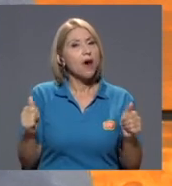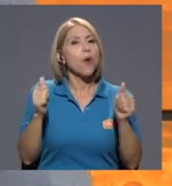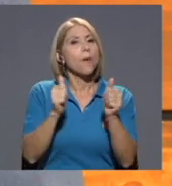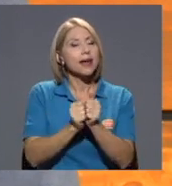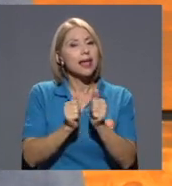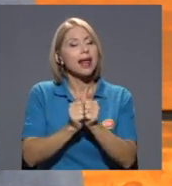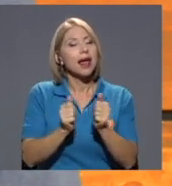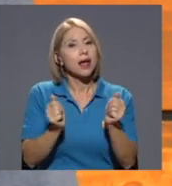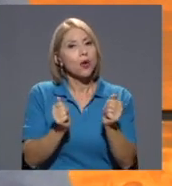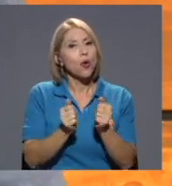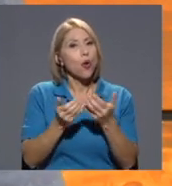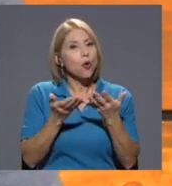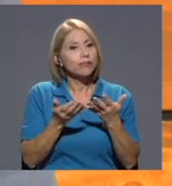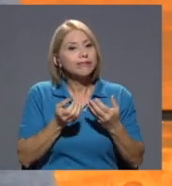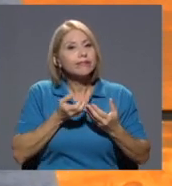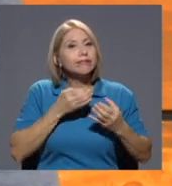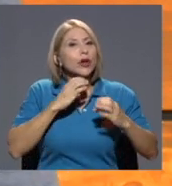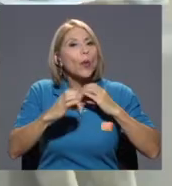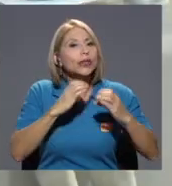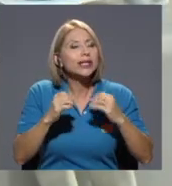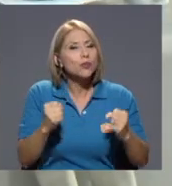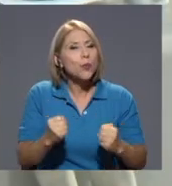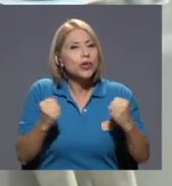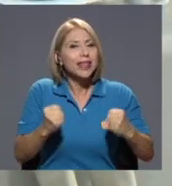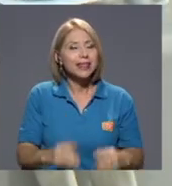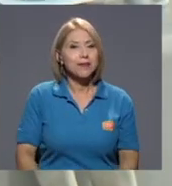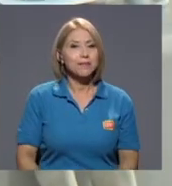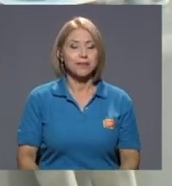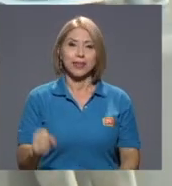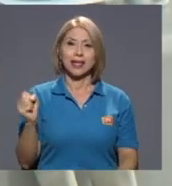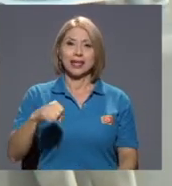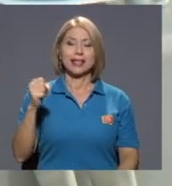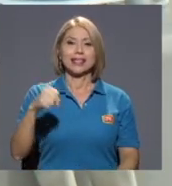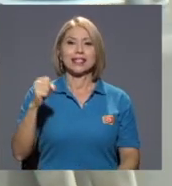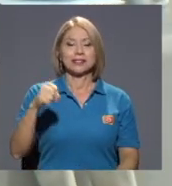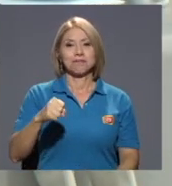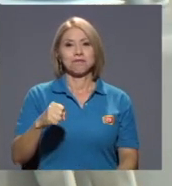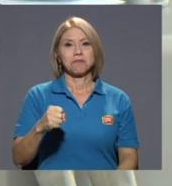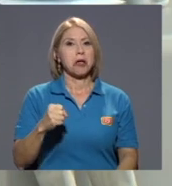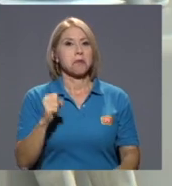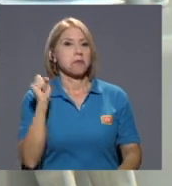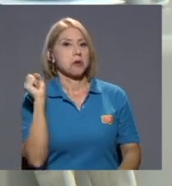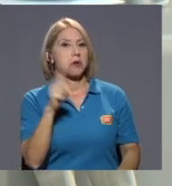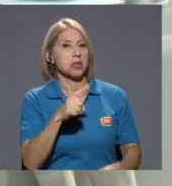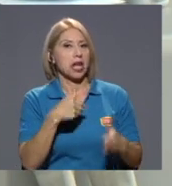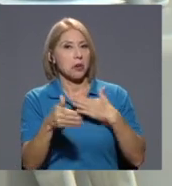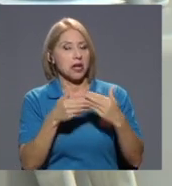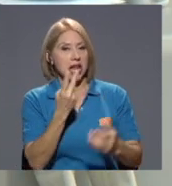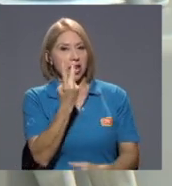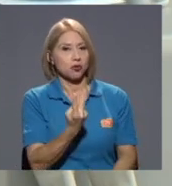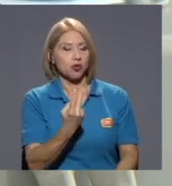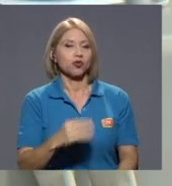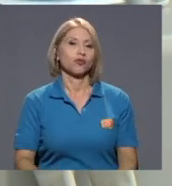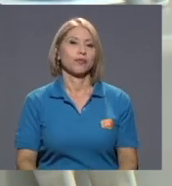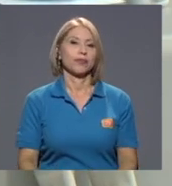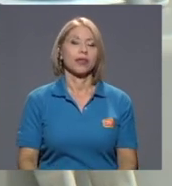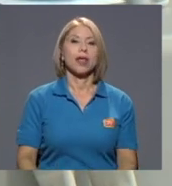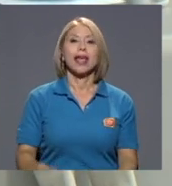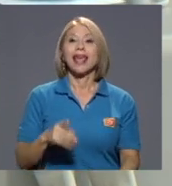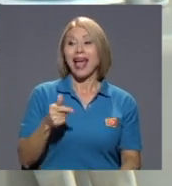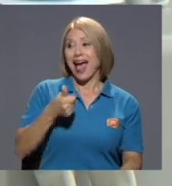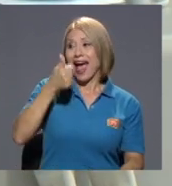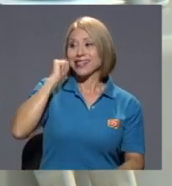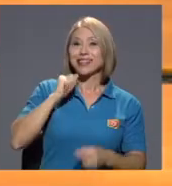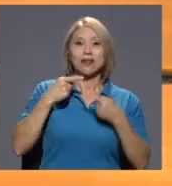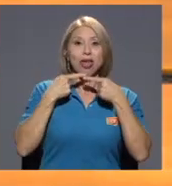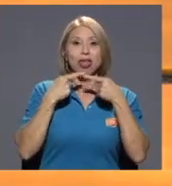potente vale si yo había uno de los puntos bueno que les quería preguntar cualquier anotación que se quiere referir que bueno dentro de la resolución de